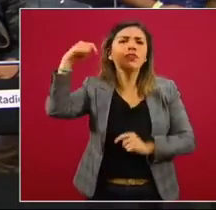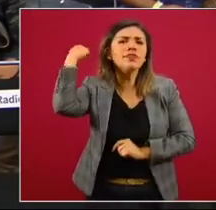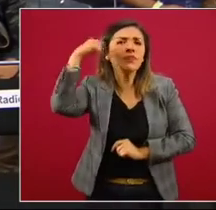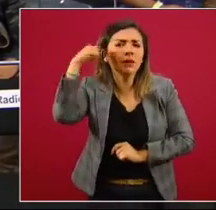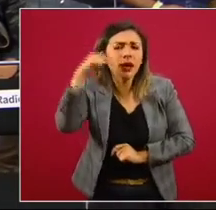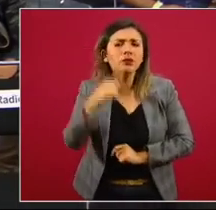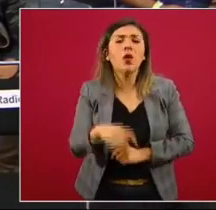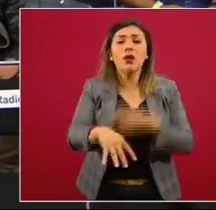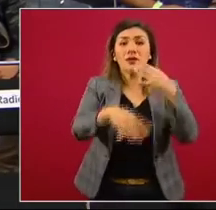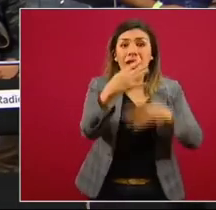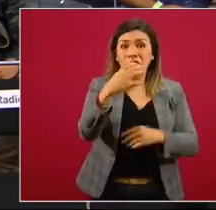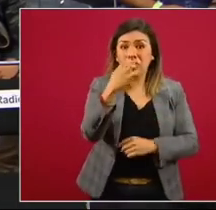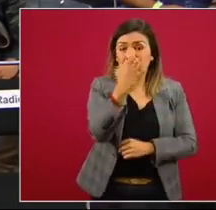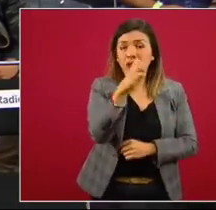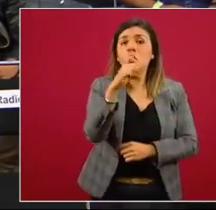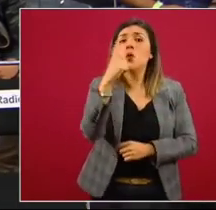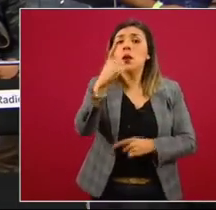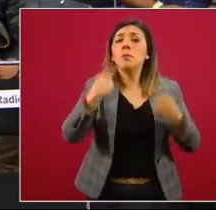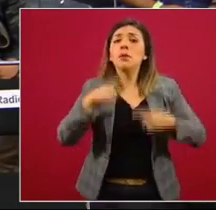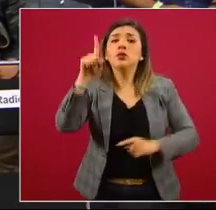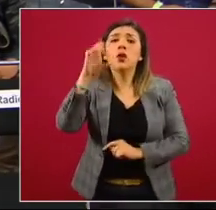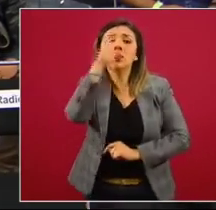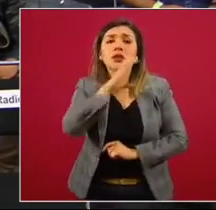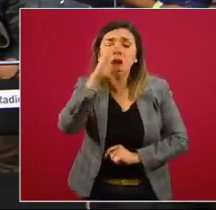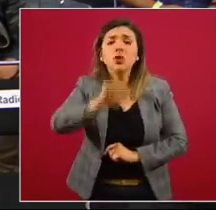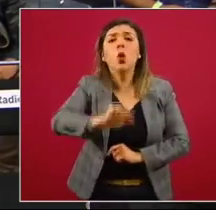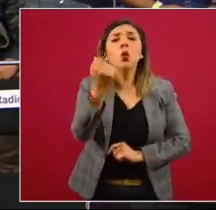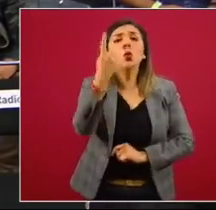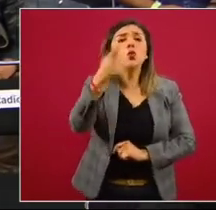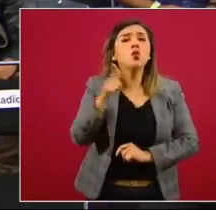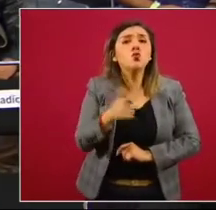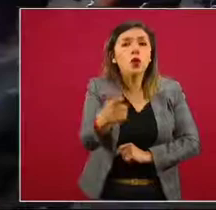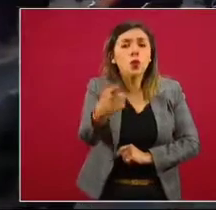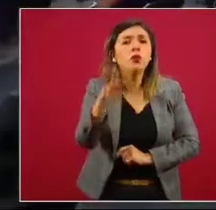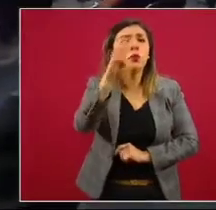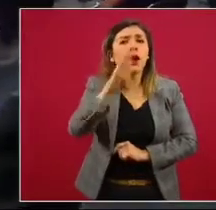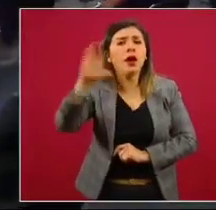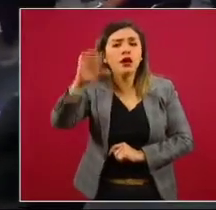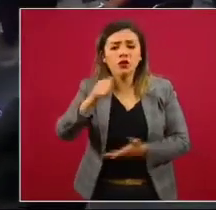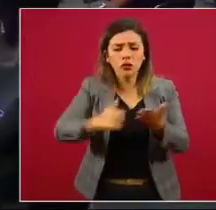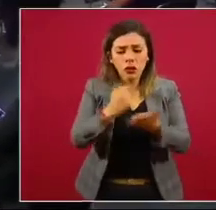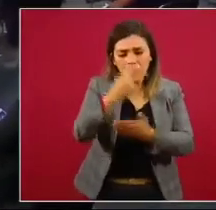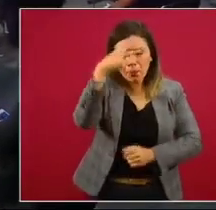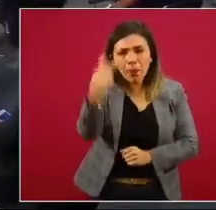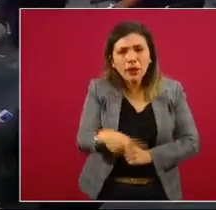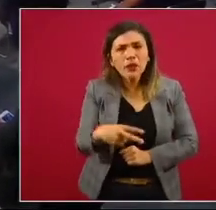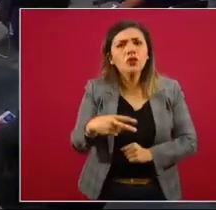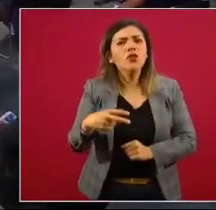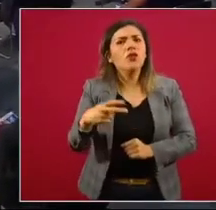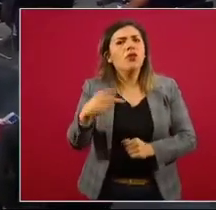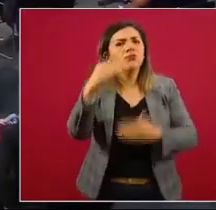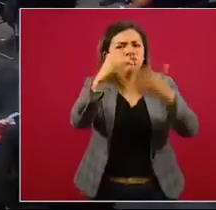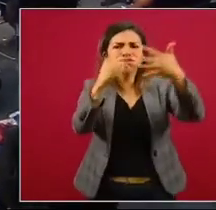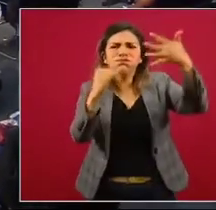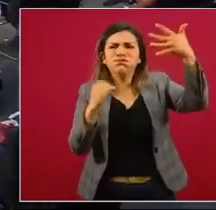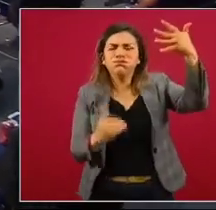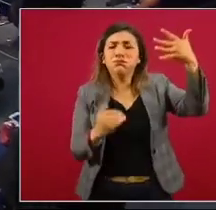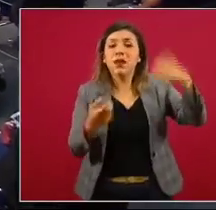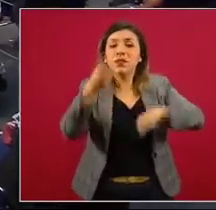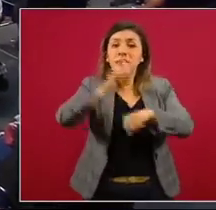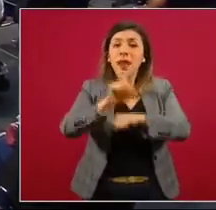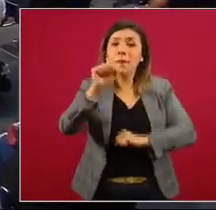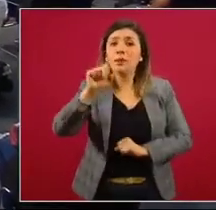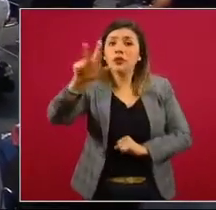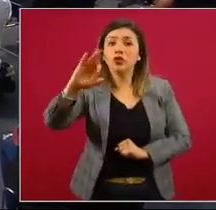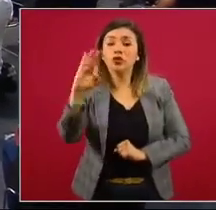14 uno en Aguascalientes, después en Guanajuato, después en Baja California, Ciudad de México, de tal manera que para el 28